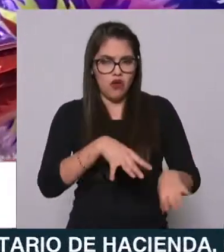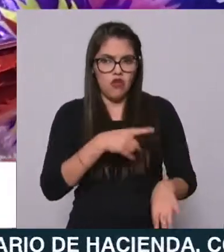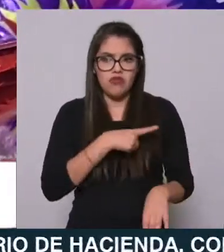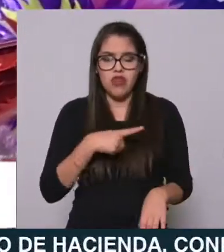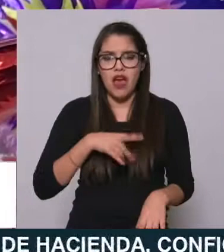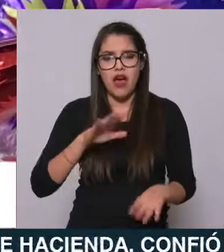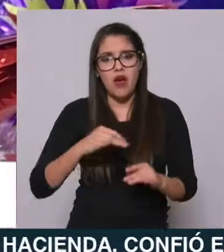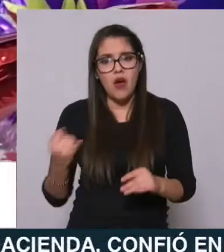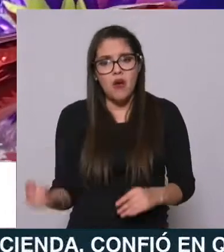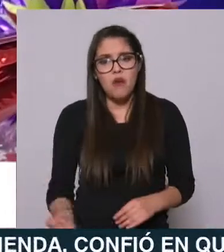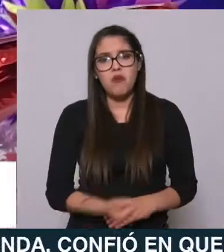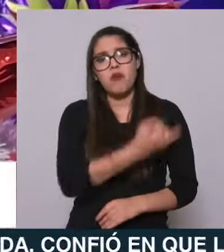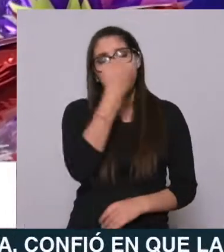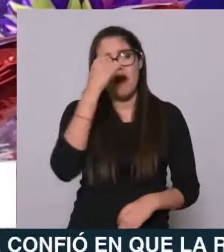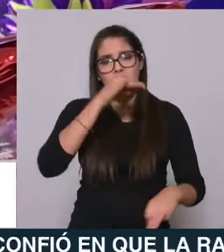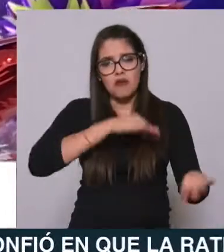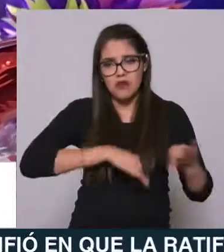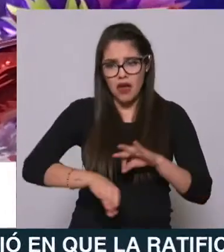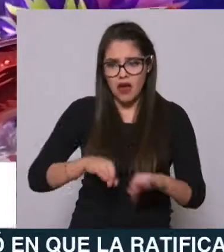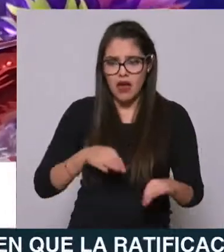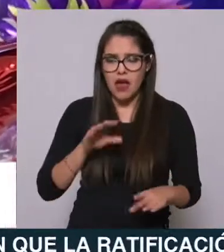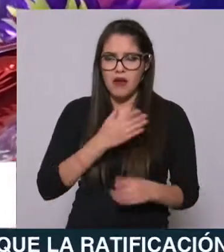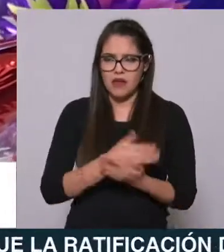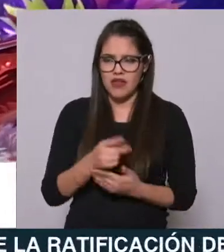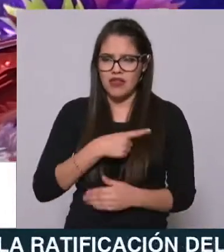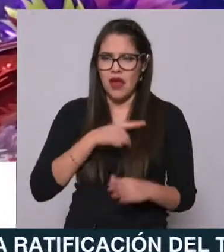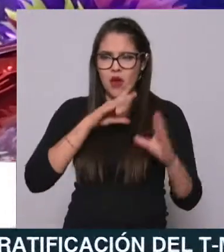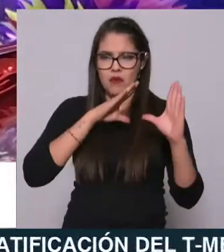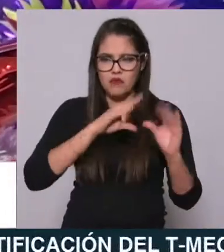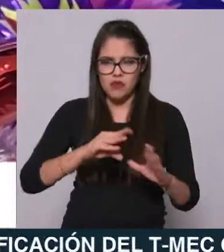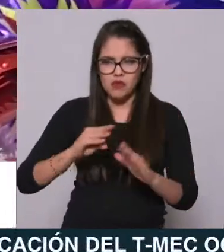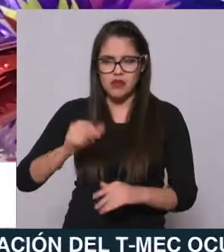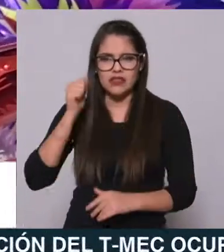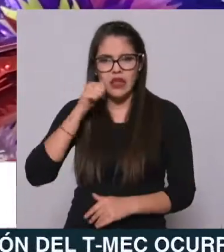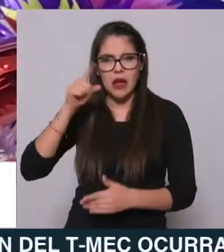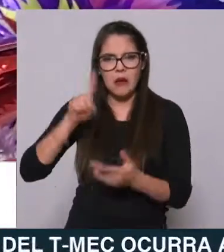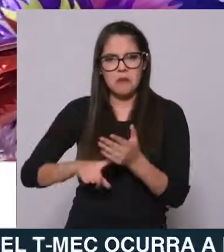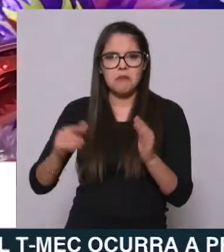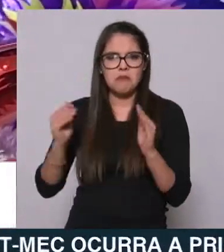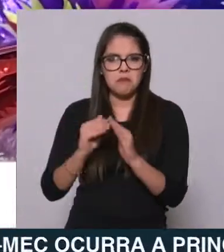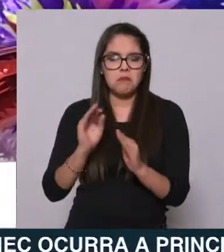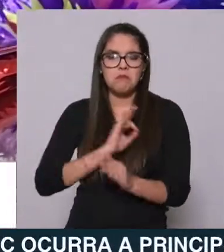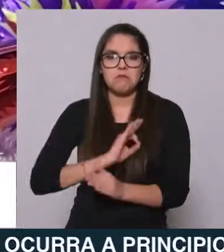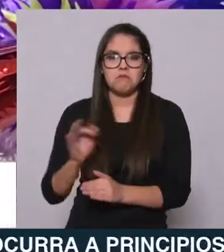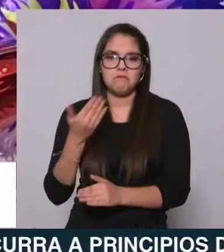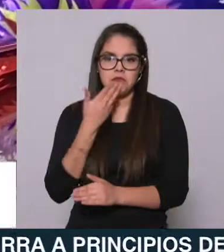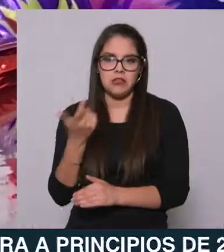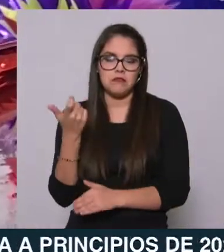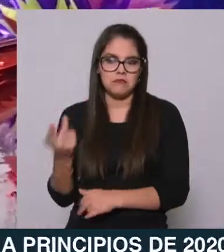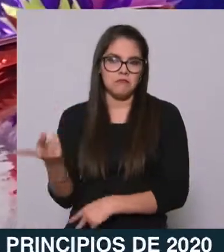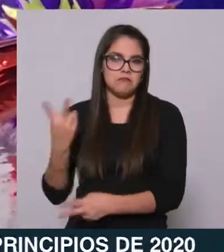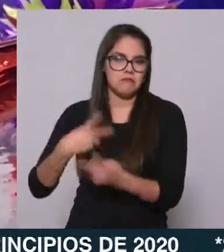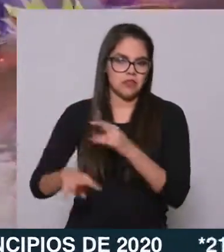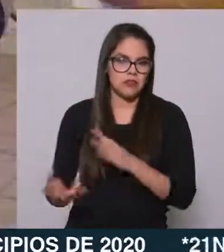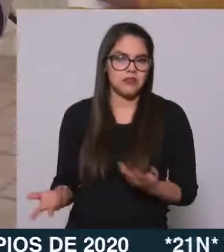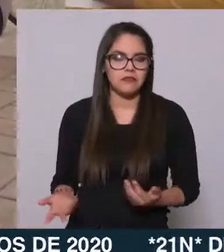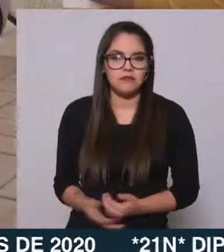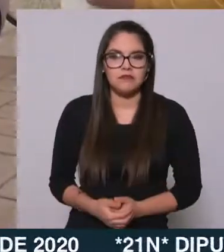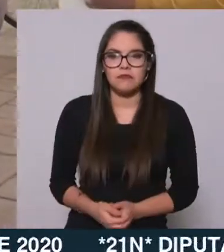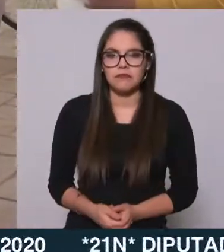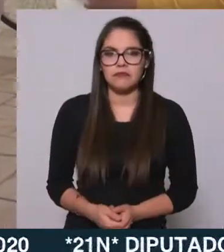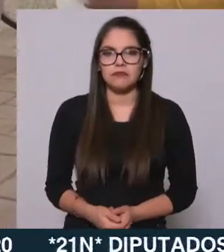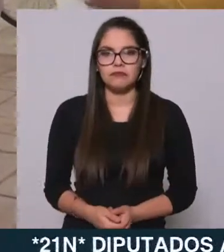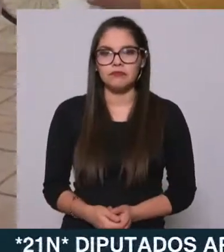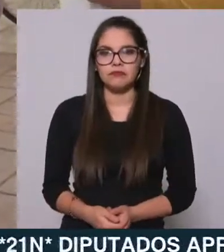muy lejos a tomar trabajos. Y capacitándonos en esto, desde nuestras casas podemos sacar un dinero.